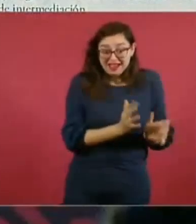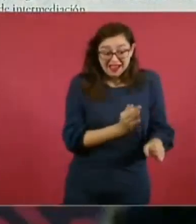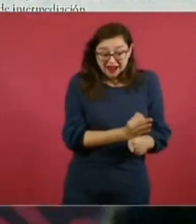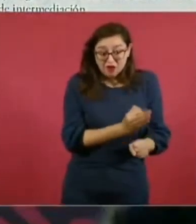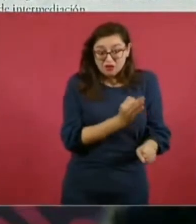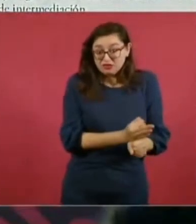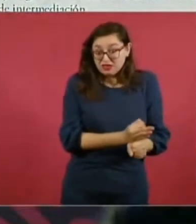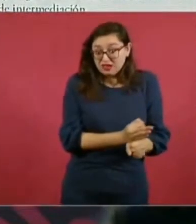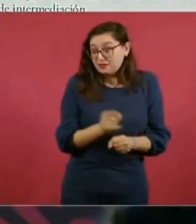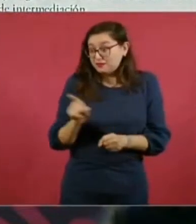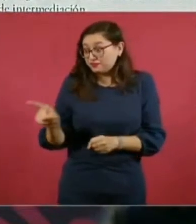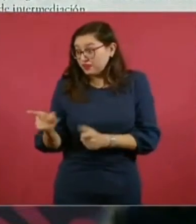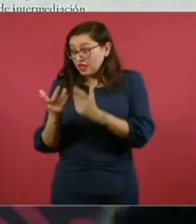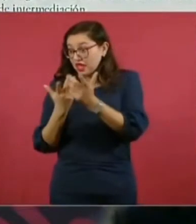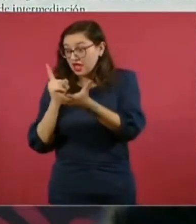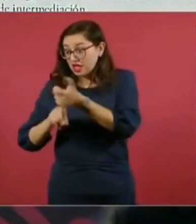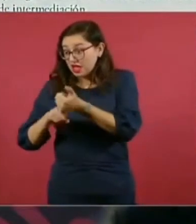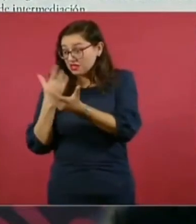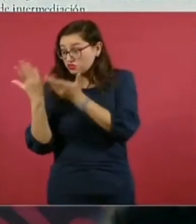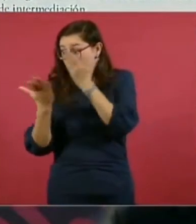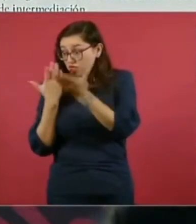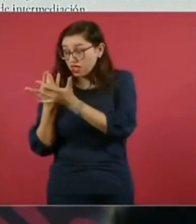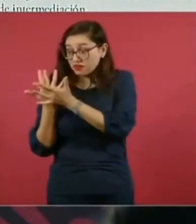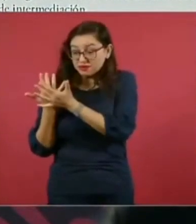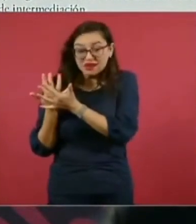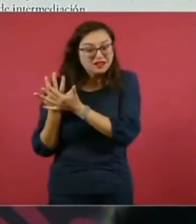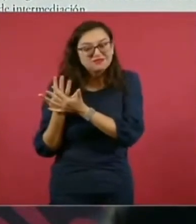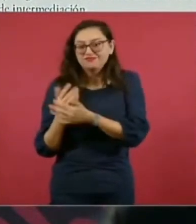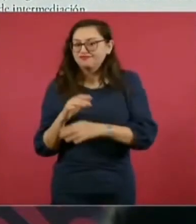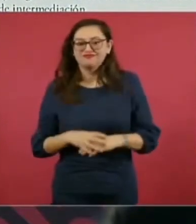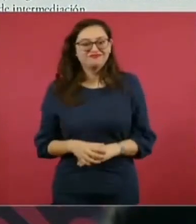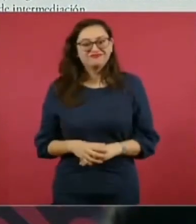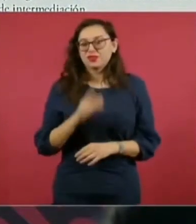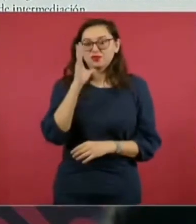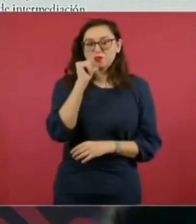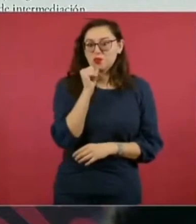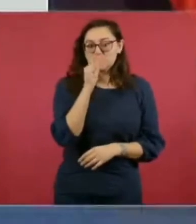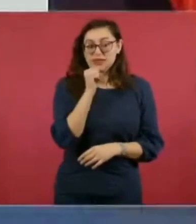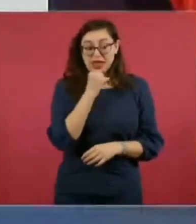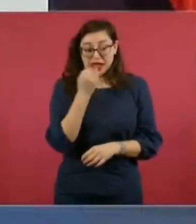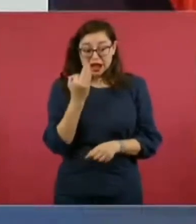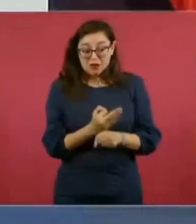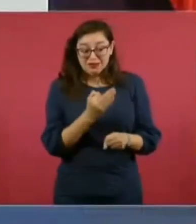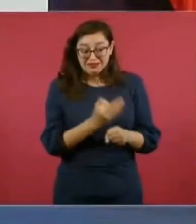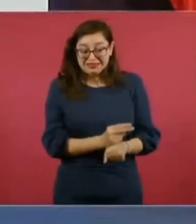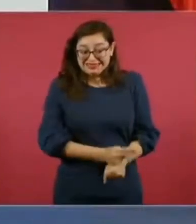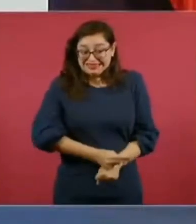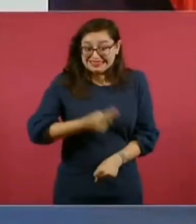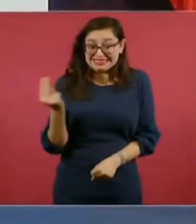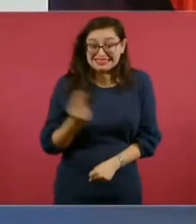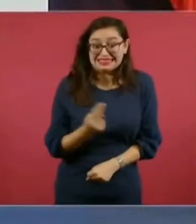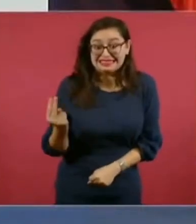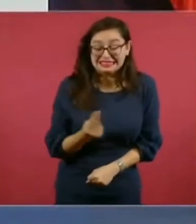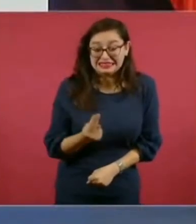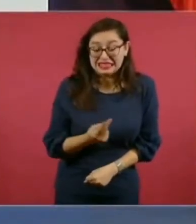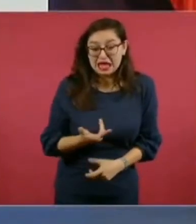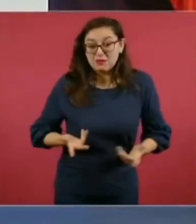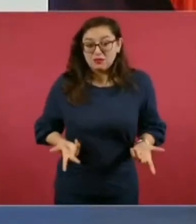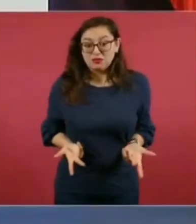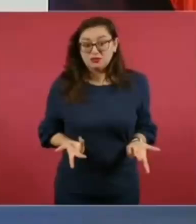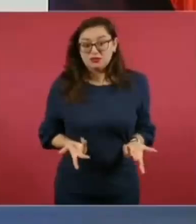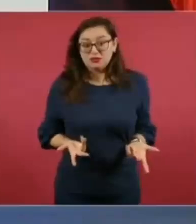demanda de salud del país, sobre todo para garantizar que haya especialistas en